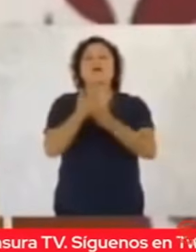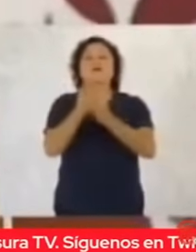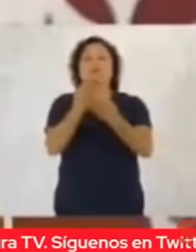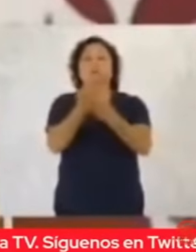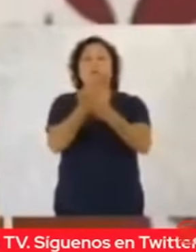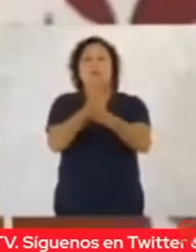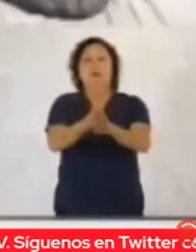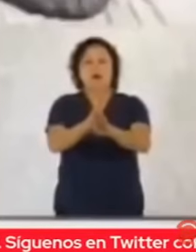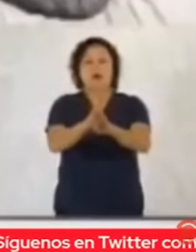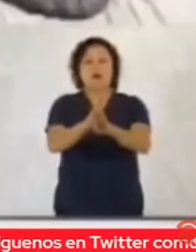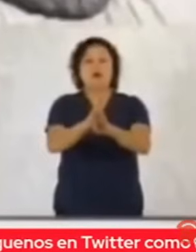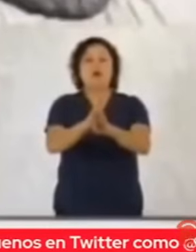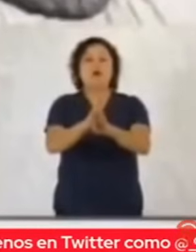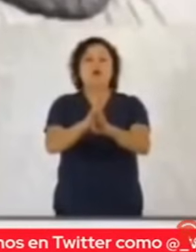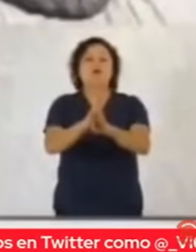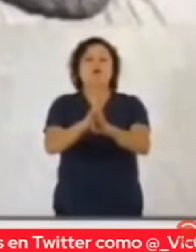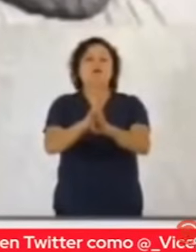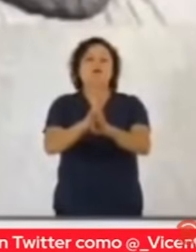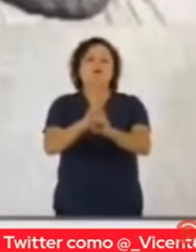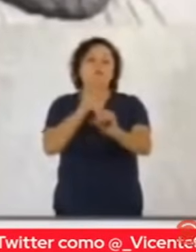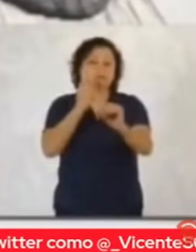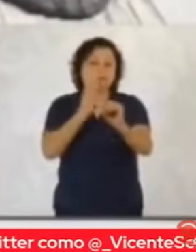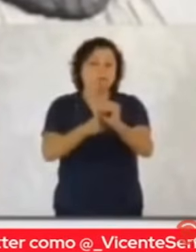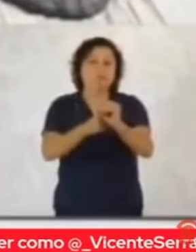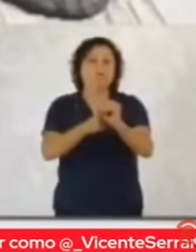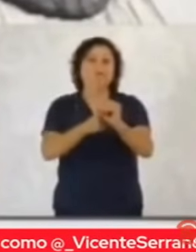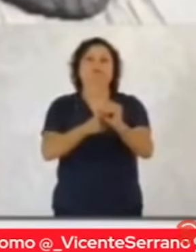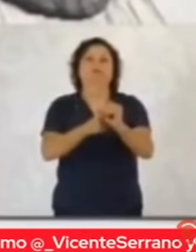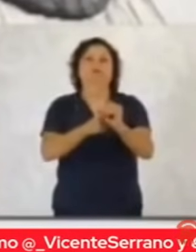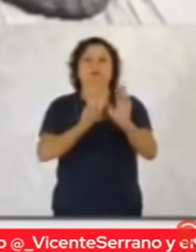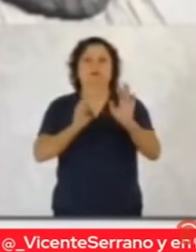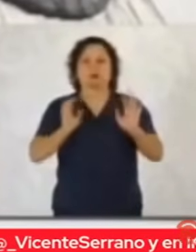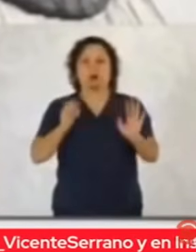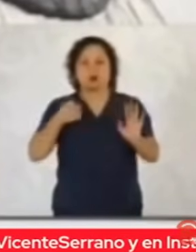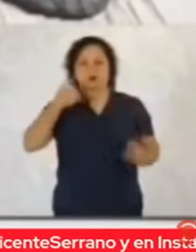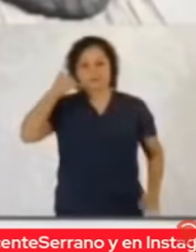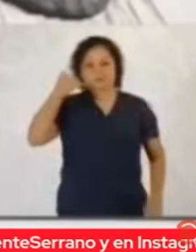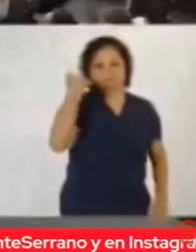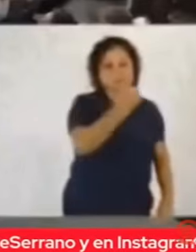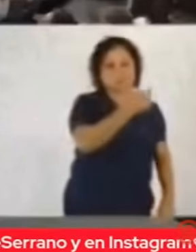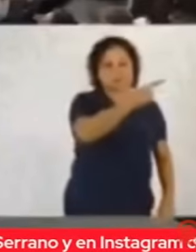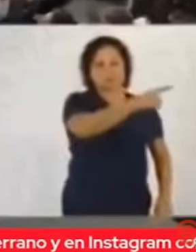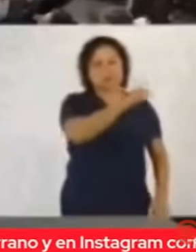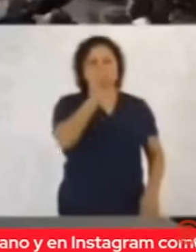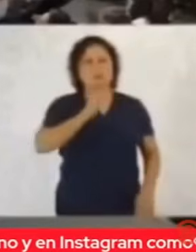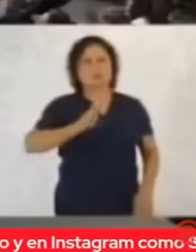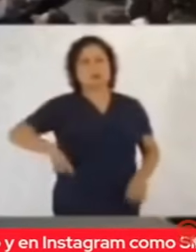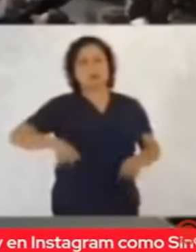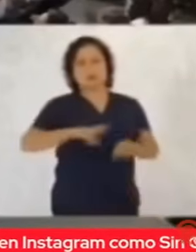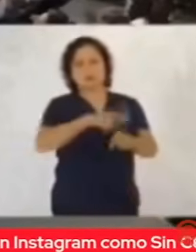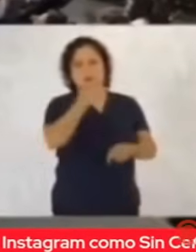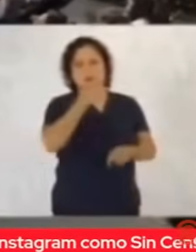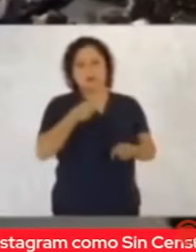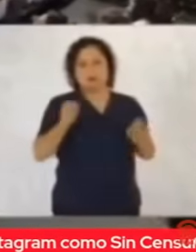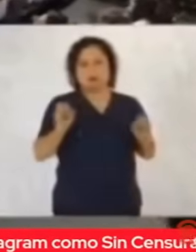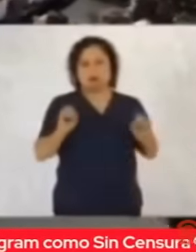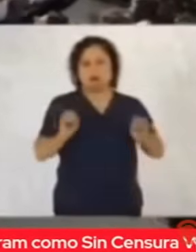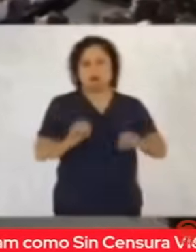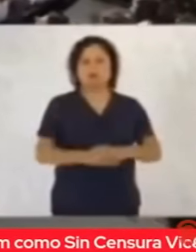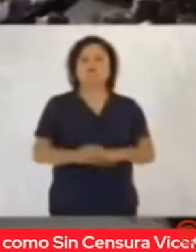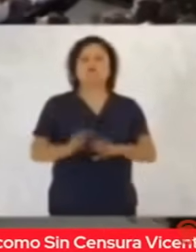tiene cuentas en el extranjero. Esa es información de la gobernadora. Gracias, presidenta. Sobre el tema del